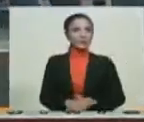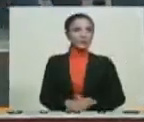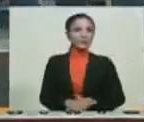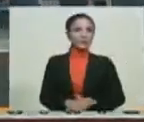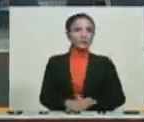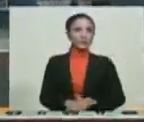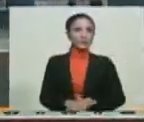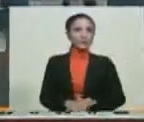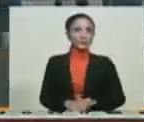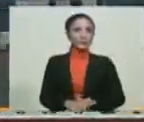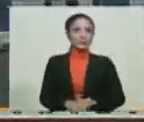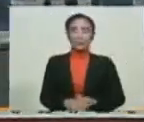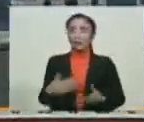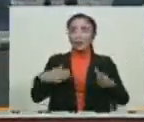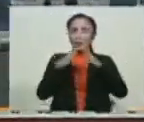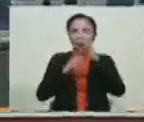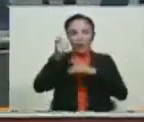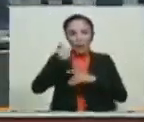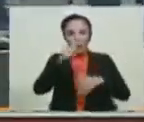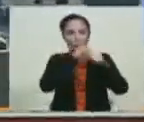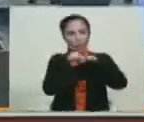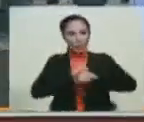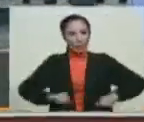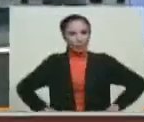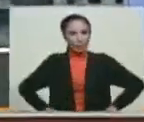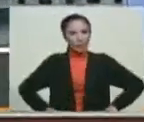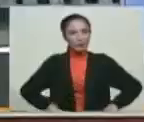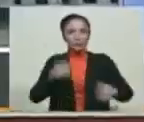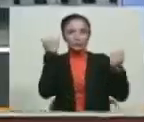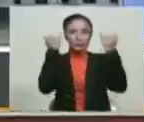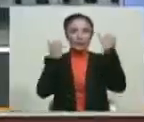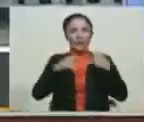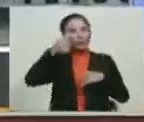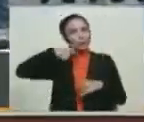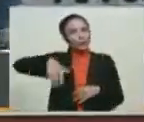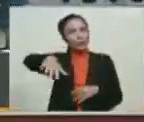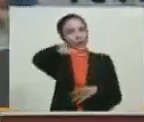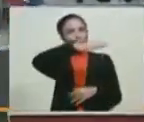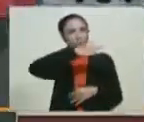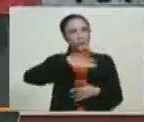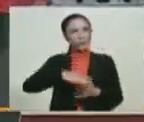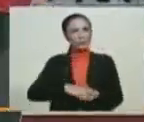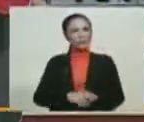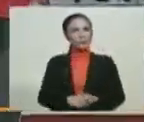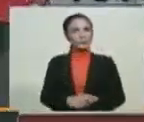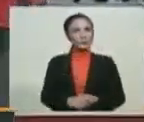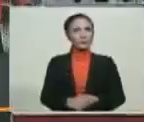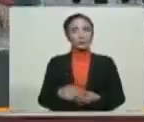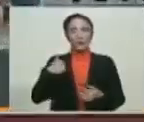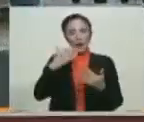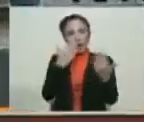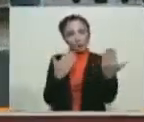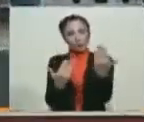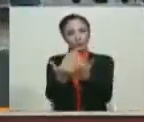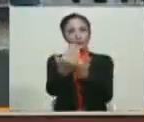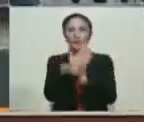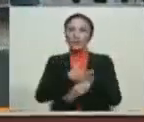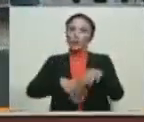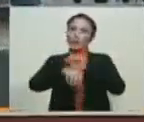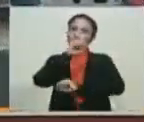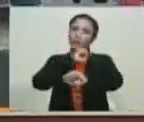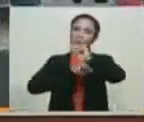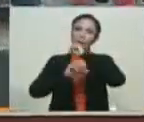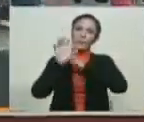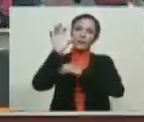corresponde a los portugueseños y a los chaneros de venezuela estar adelante en la batalla